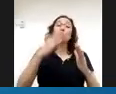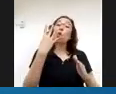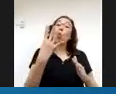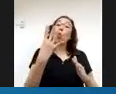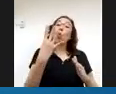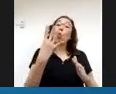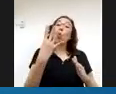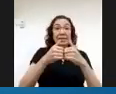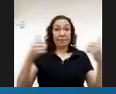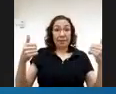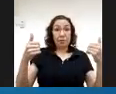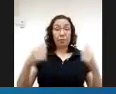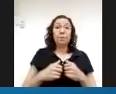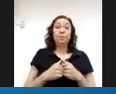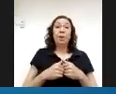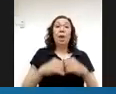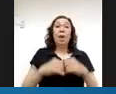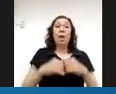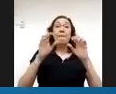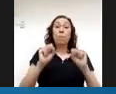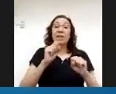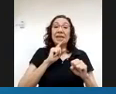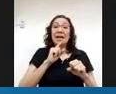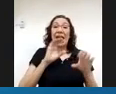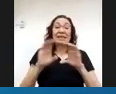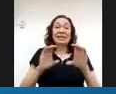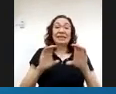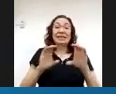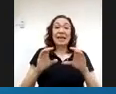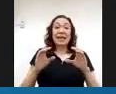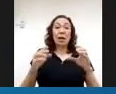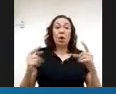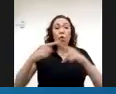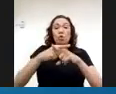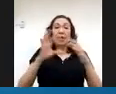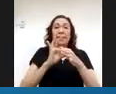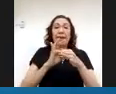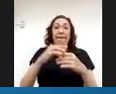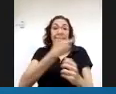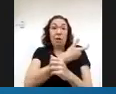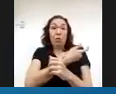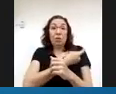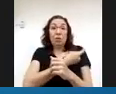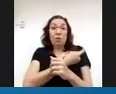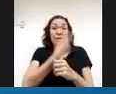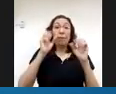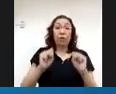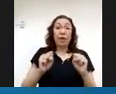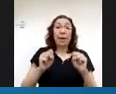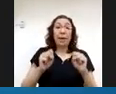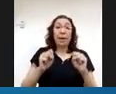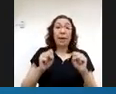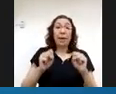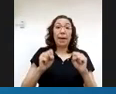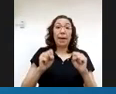diferencia. Puede hacerse un cruce de vacunas para colocar esta tercera